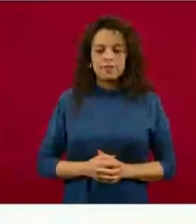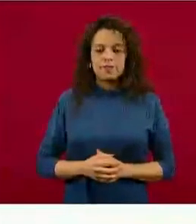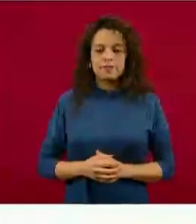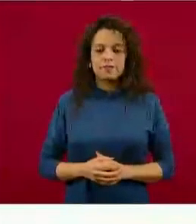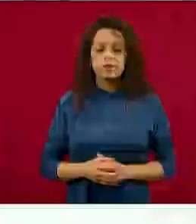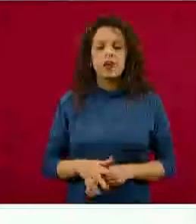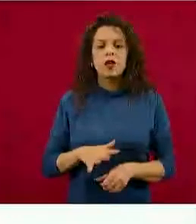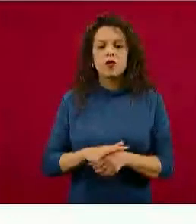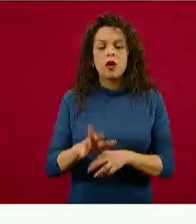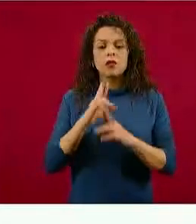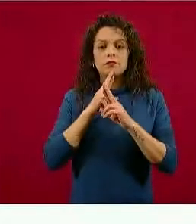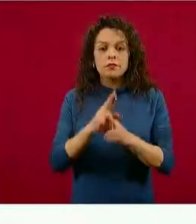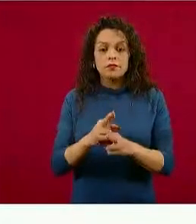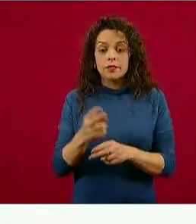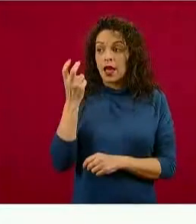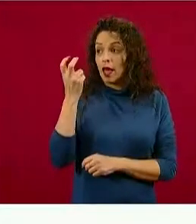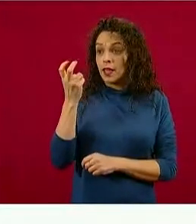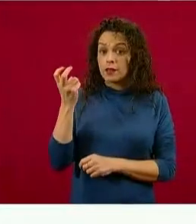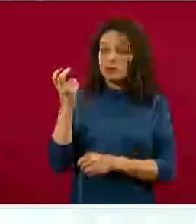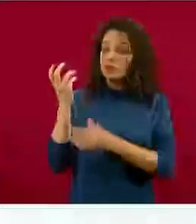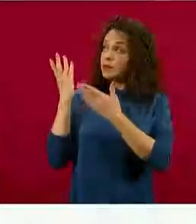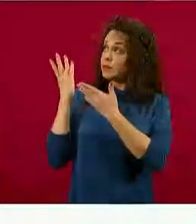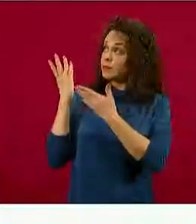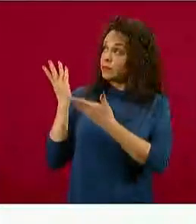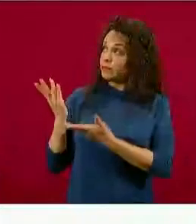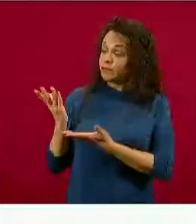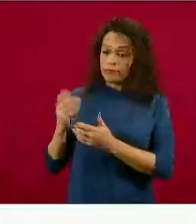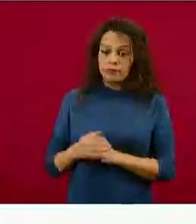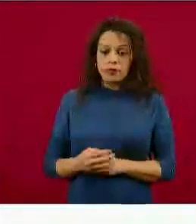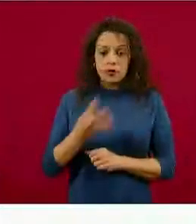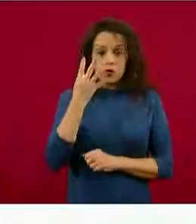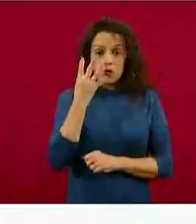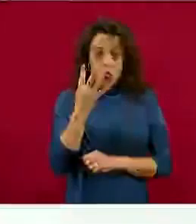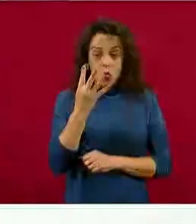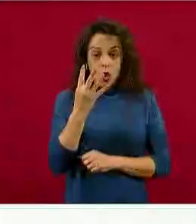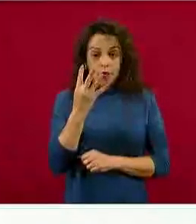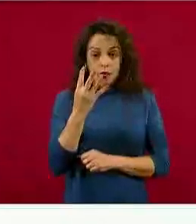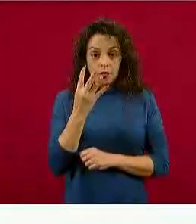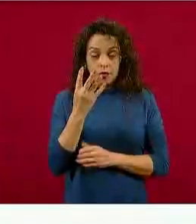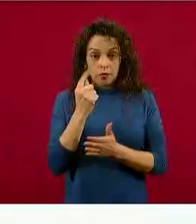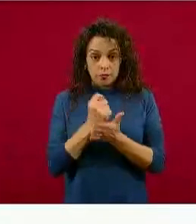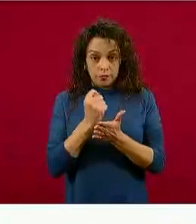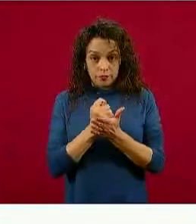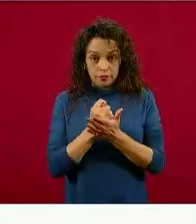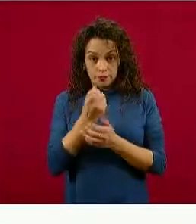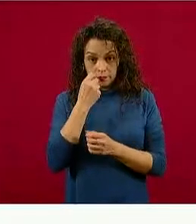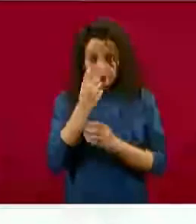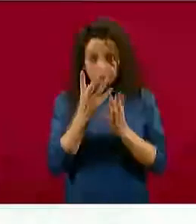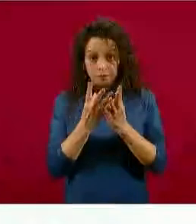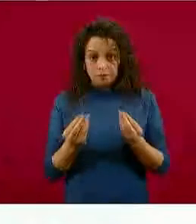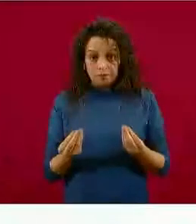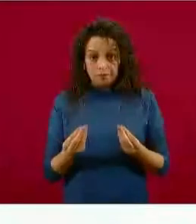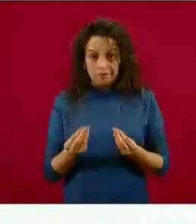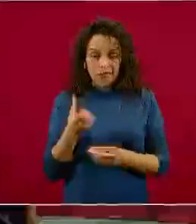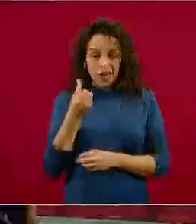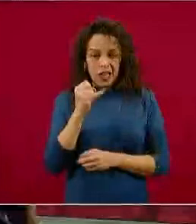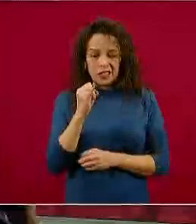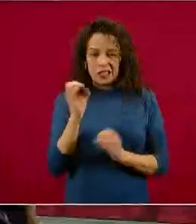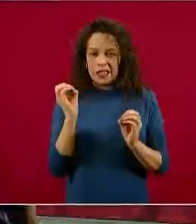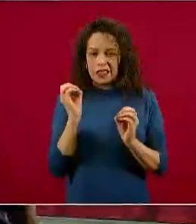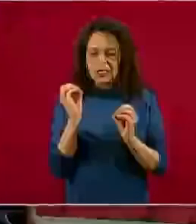resultado fundamental. Los cuatro tratamientos, cualquiera de estos que vemos aquí, tuvieron poco o nulo efecto en